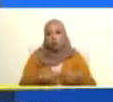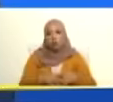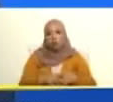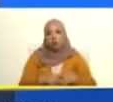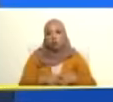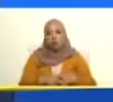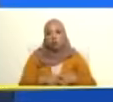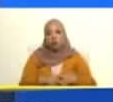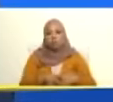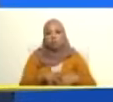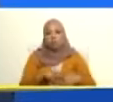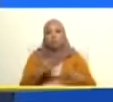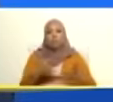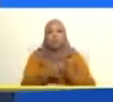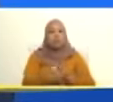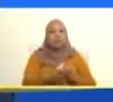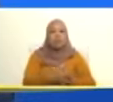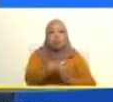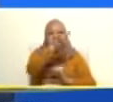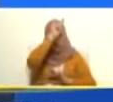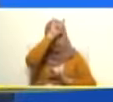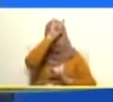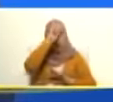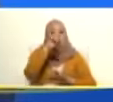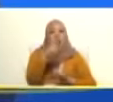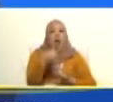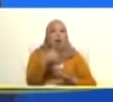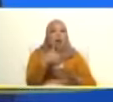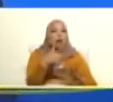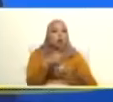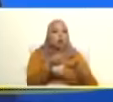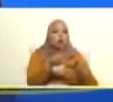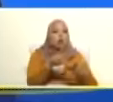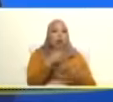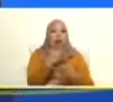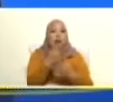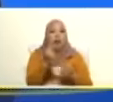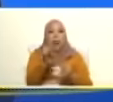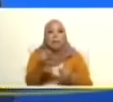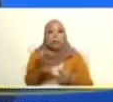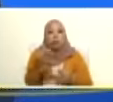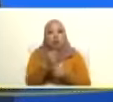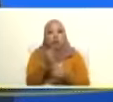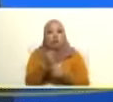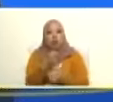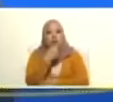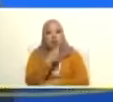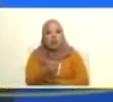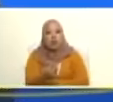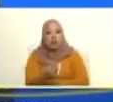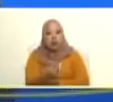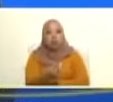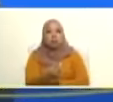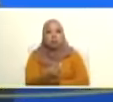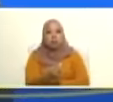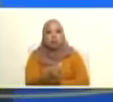El diablo te da y el diablo después te quita el doble. Ustedes saben eso,